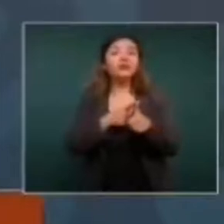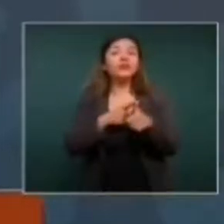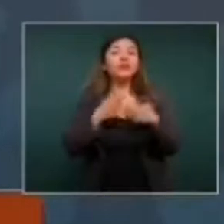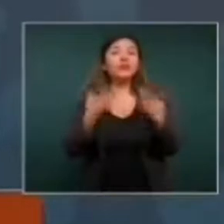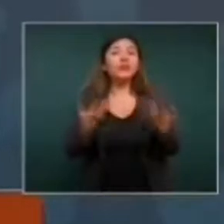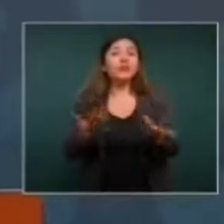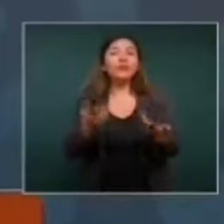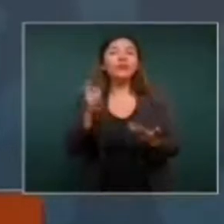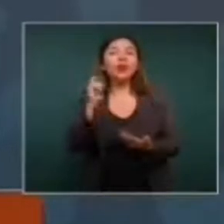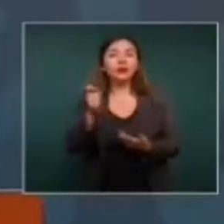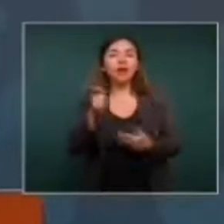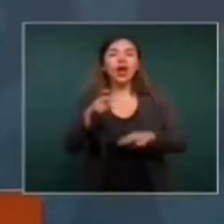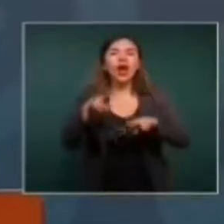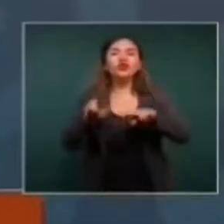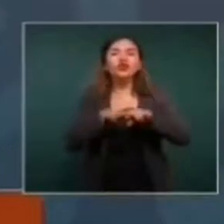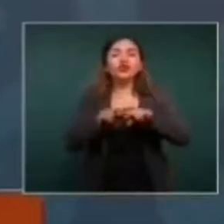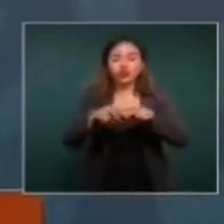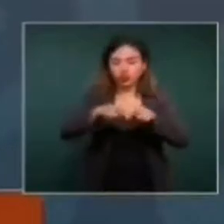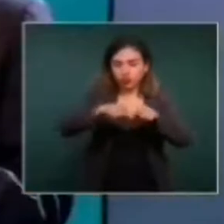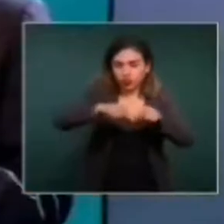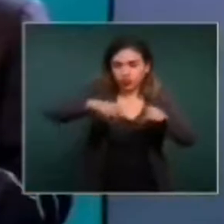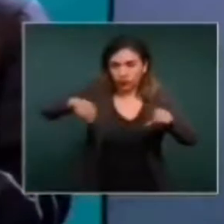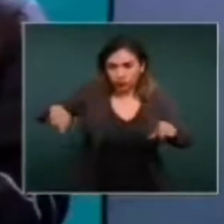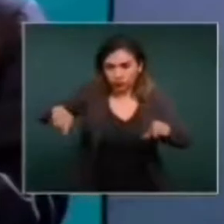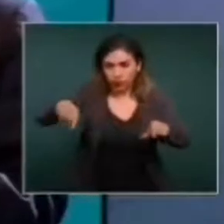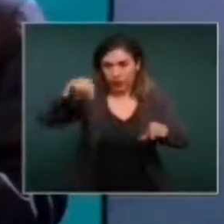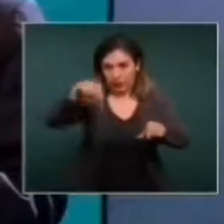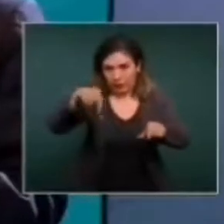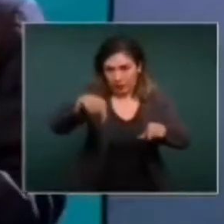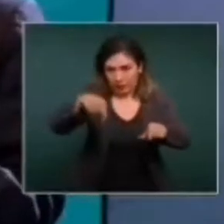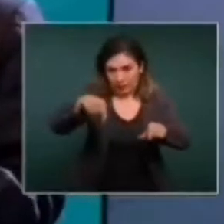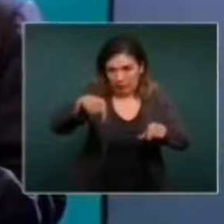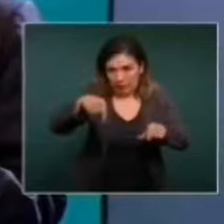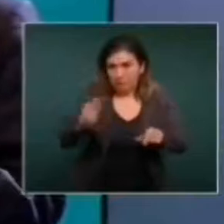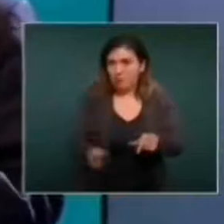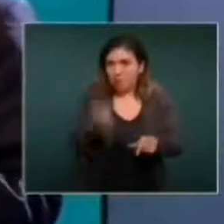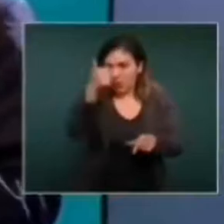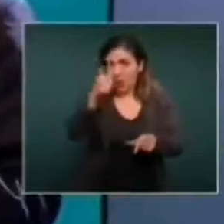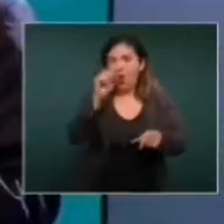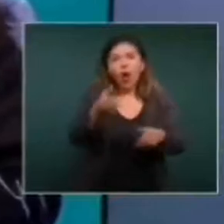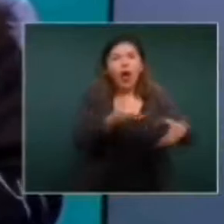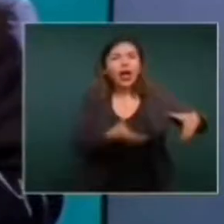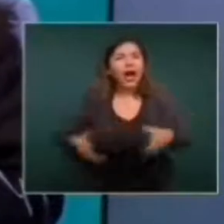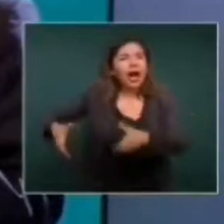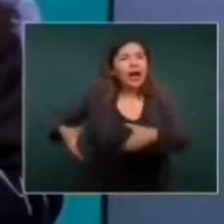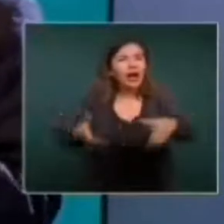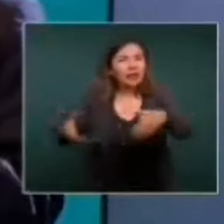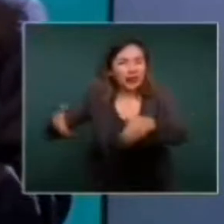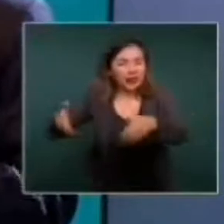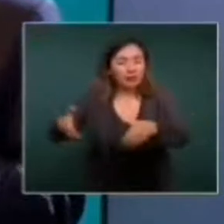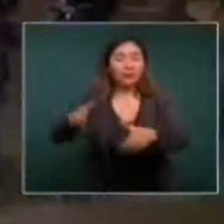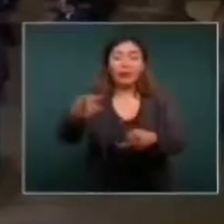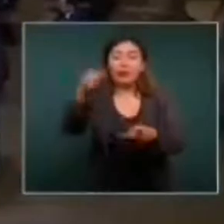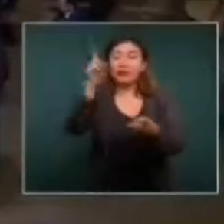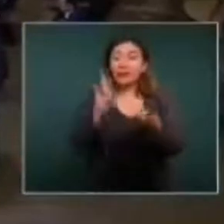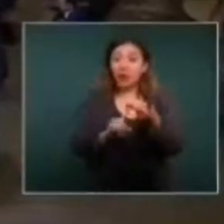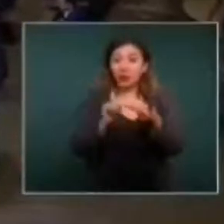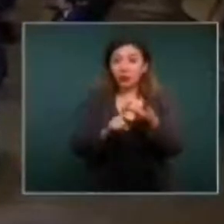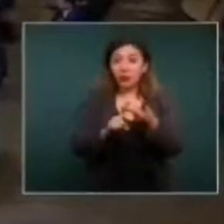es en la vida que existe en la carretera segundo